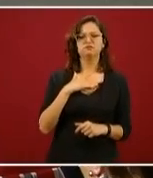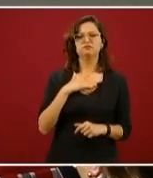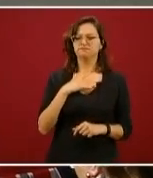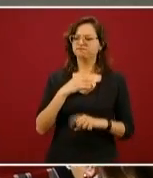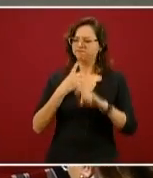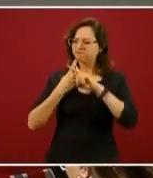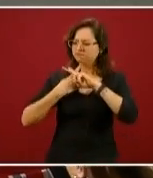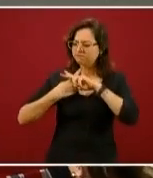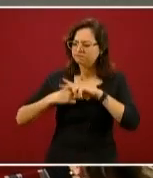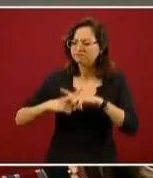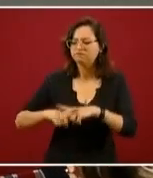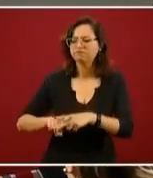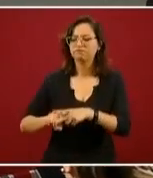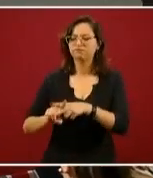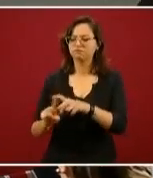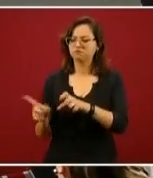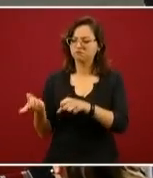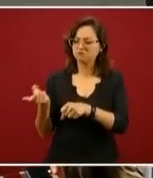este